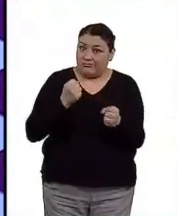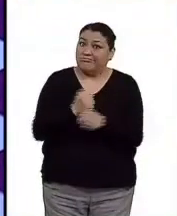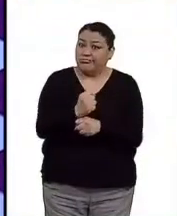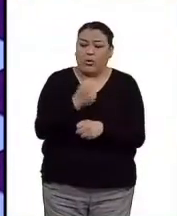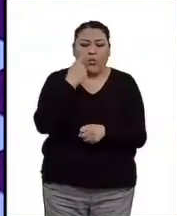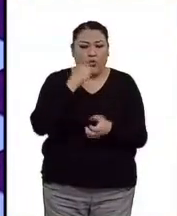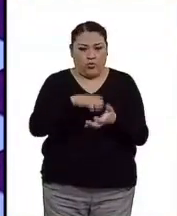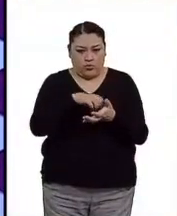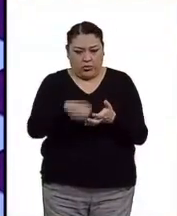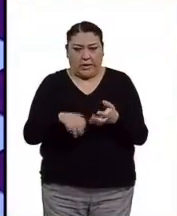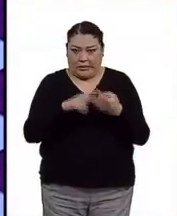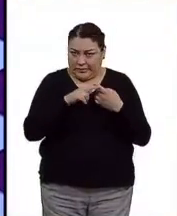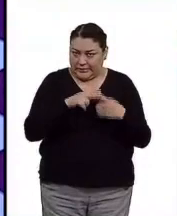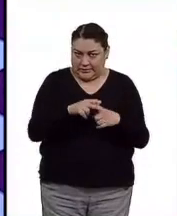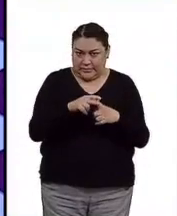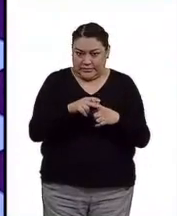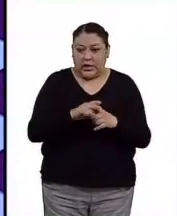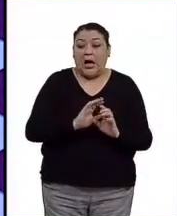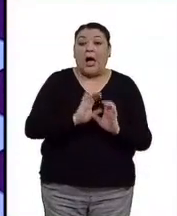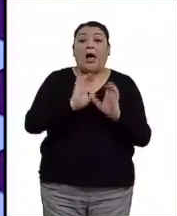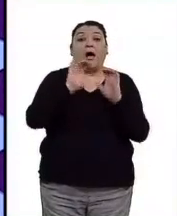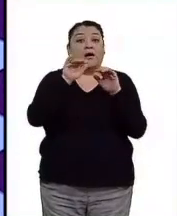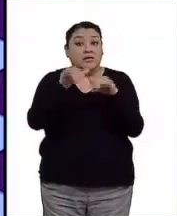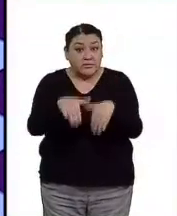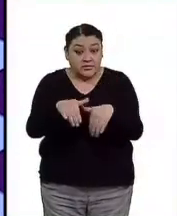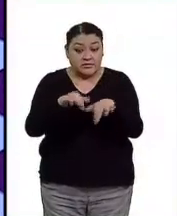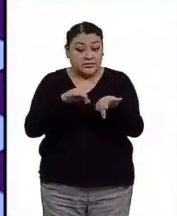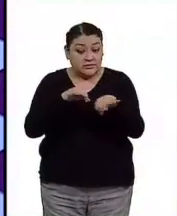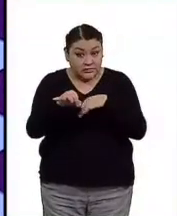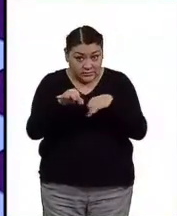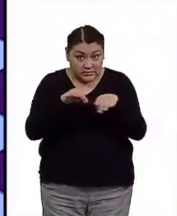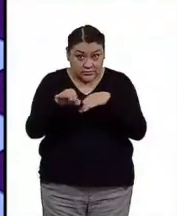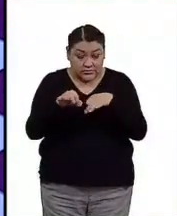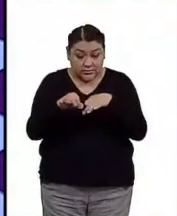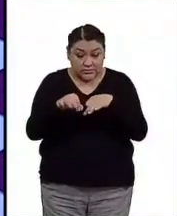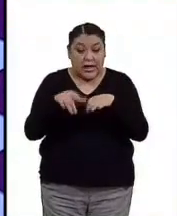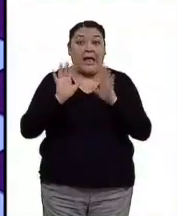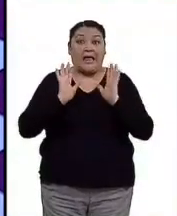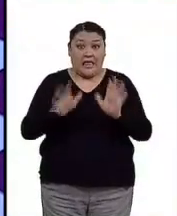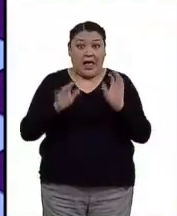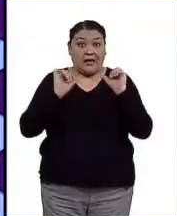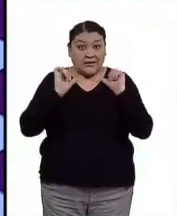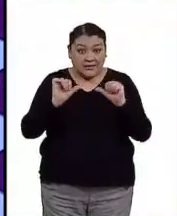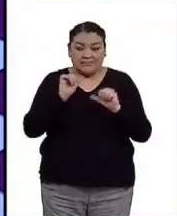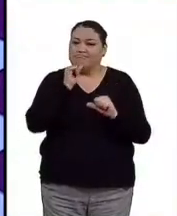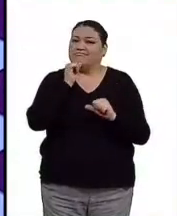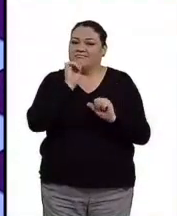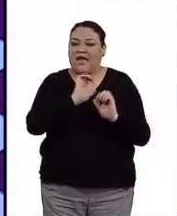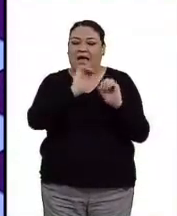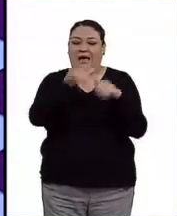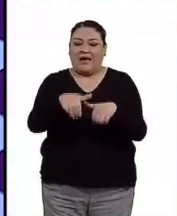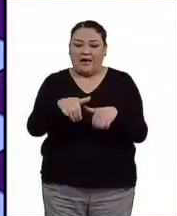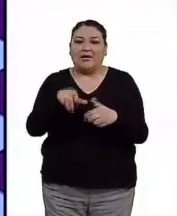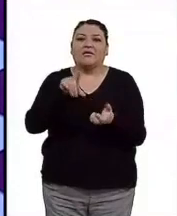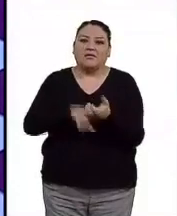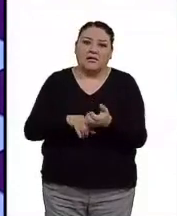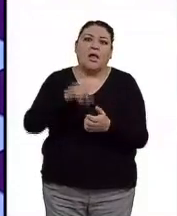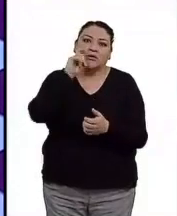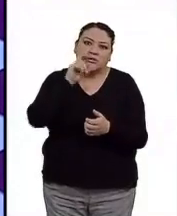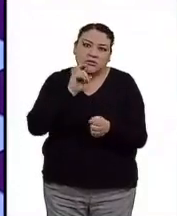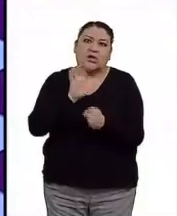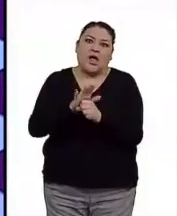logramos pasar esta primera barrera de poder ingresar a un empleo, todavía nos encontramos con que vamos a sufrir acoso y hostigamiento